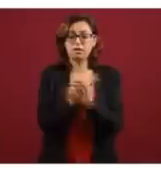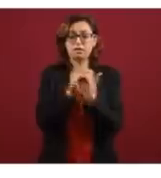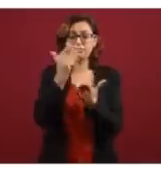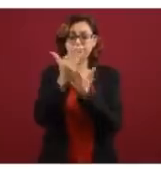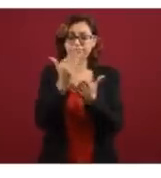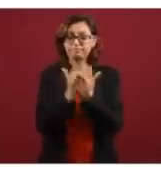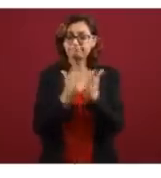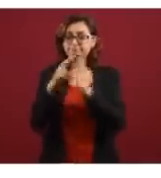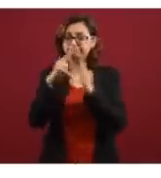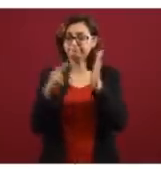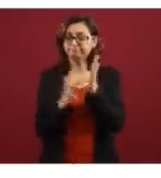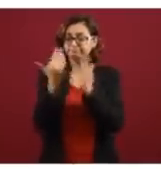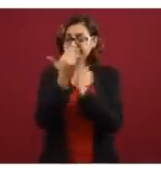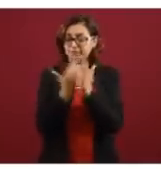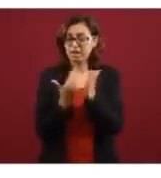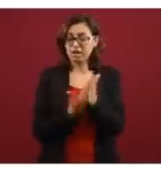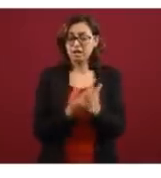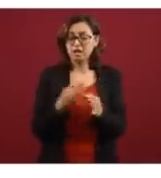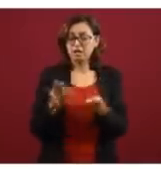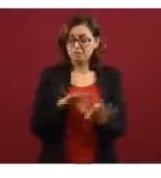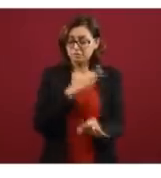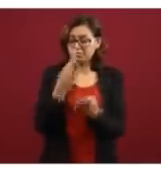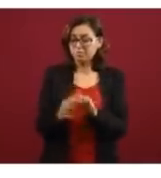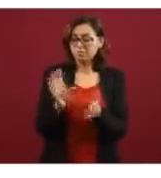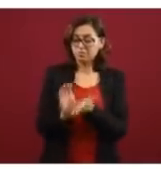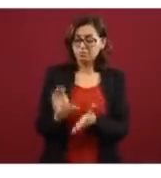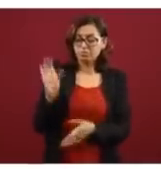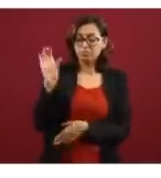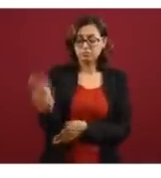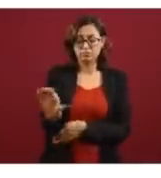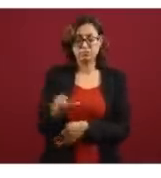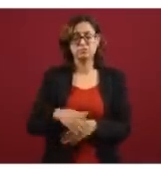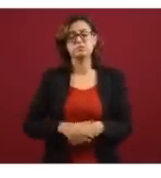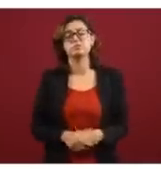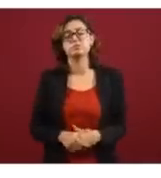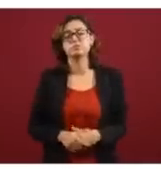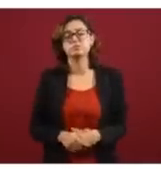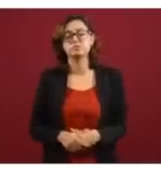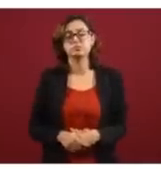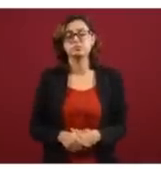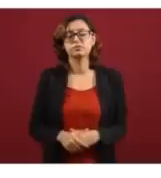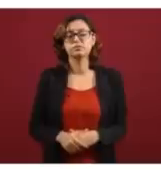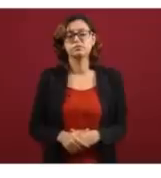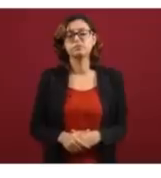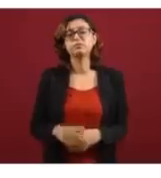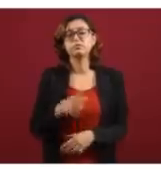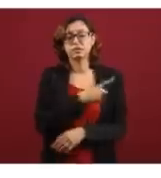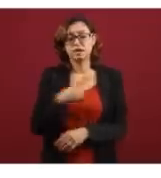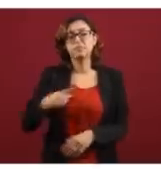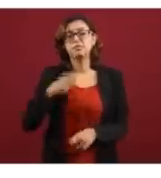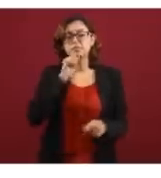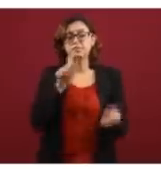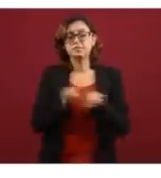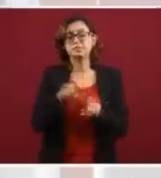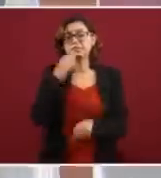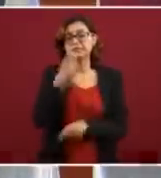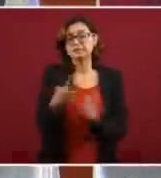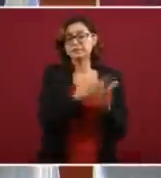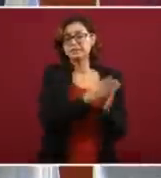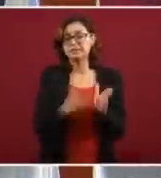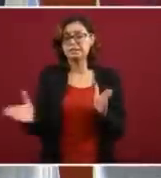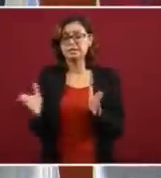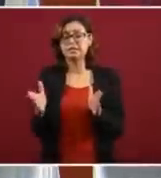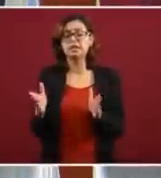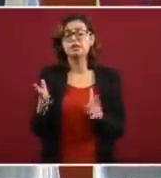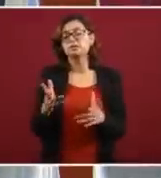las reglas de operación del fideicomiso para la aplicación correcta de sus recursos. Habría que decir también que esta temporada nos